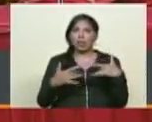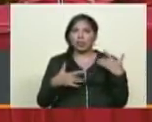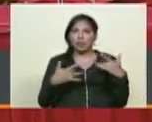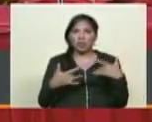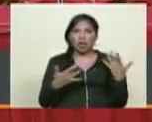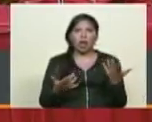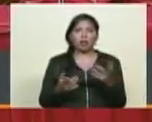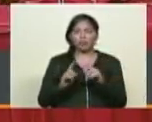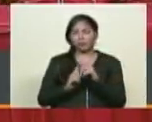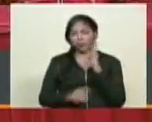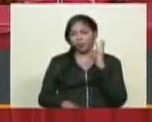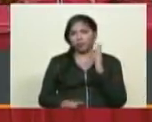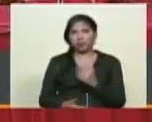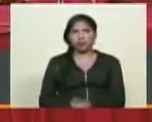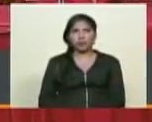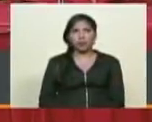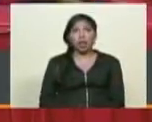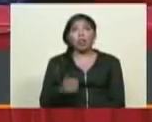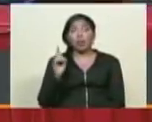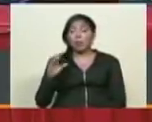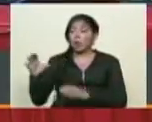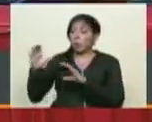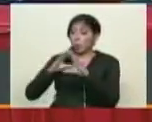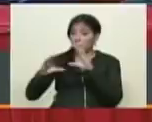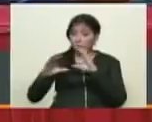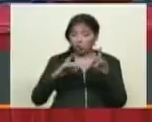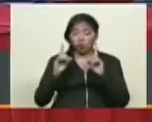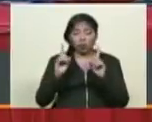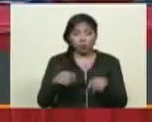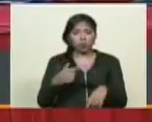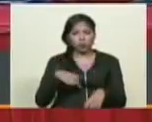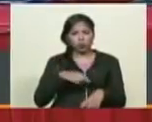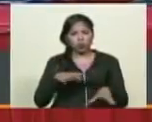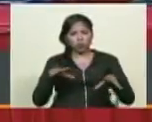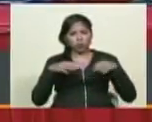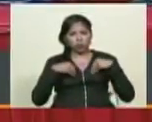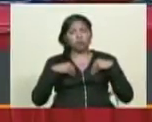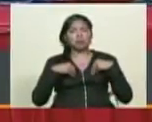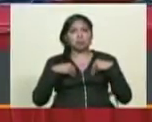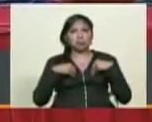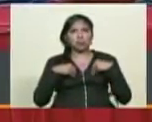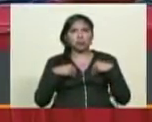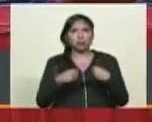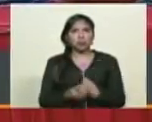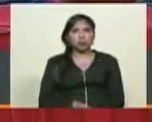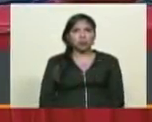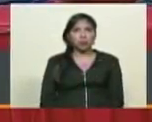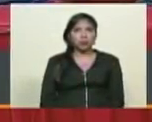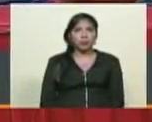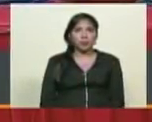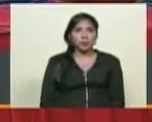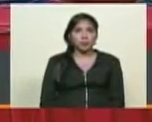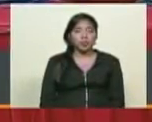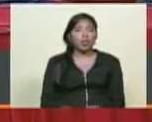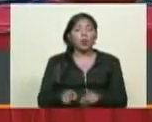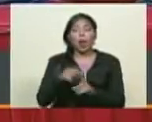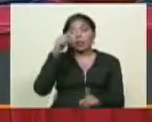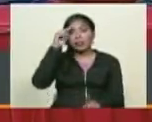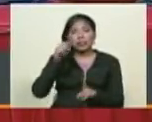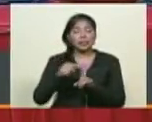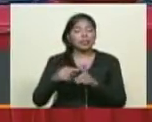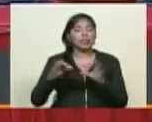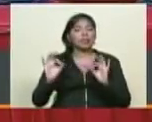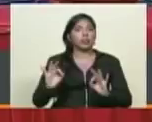electorales y comunicacionales, y las vamos a asumir. Es un reto que nosotros